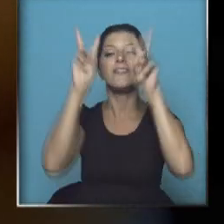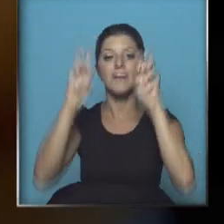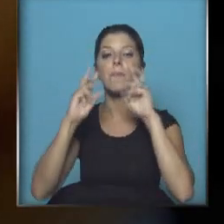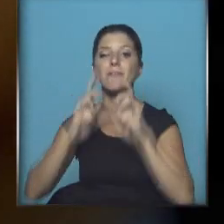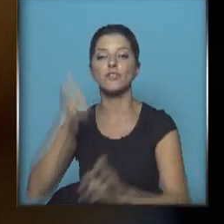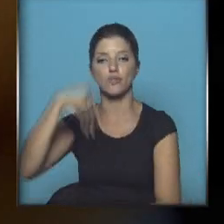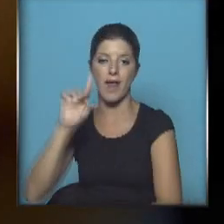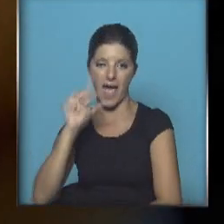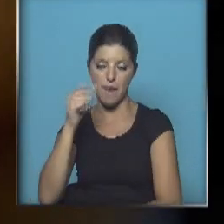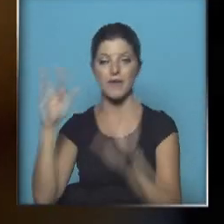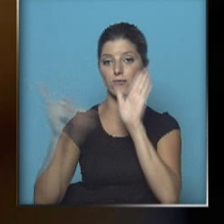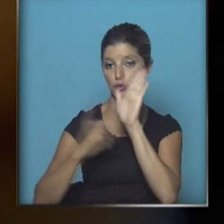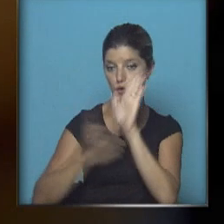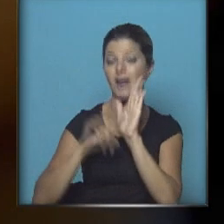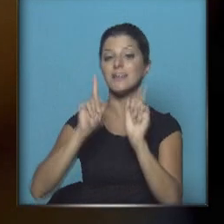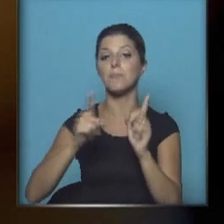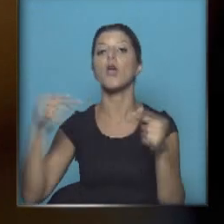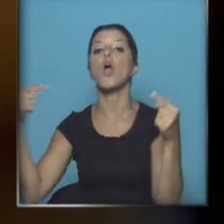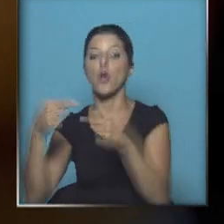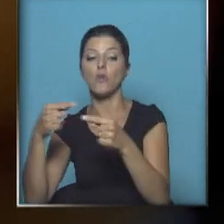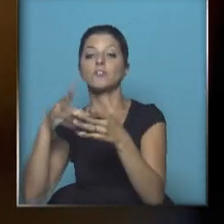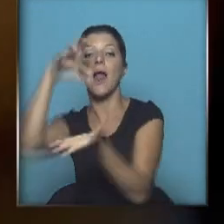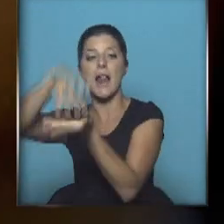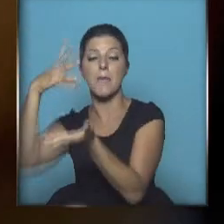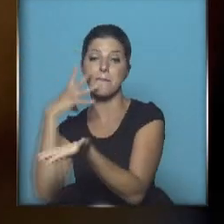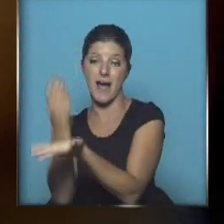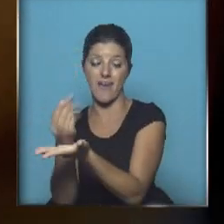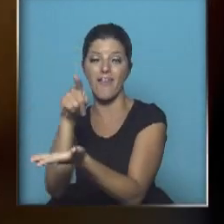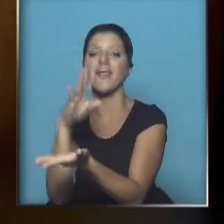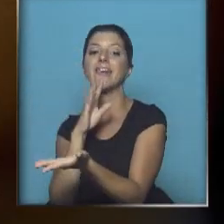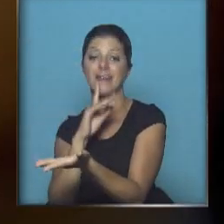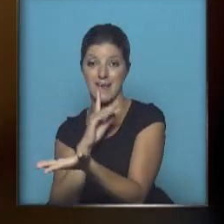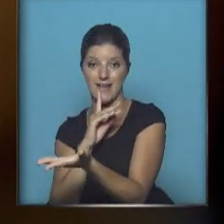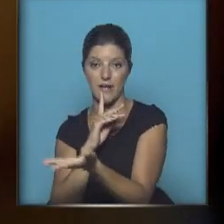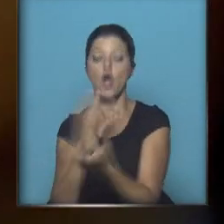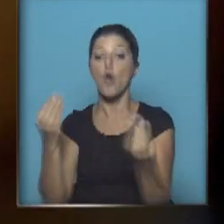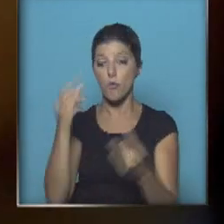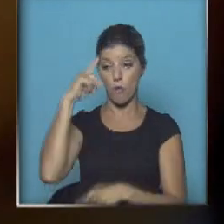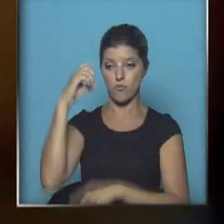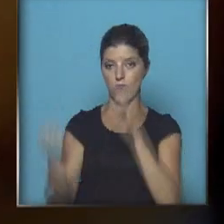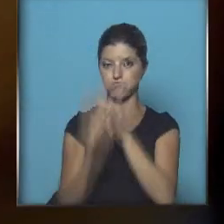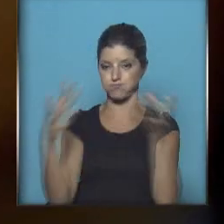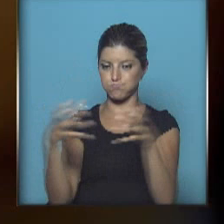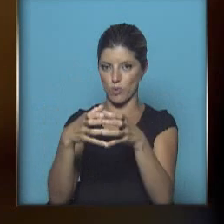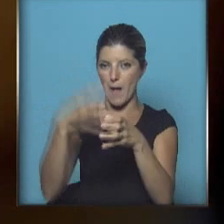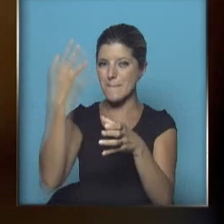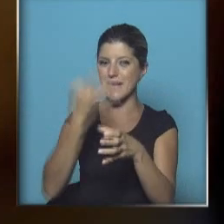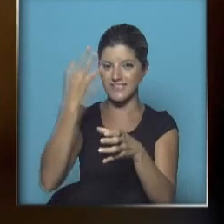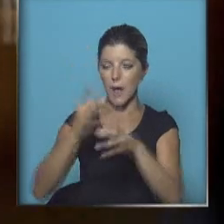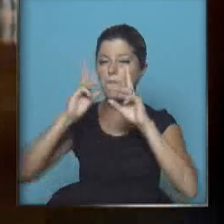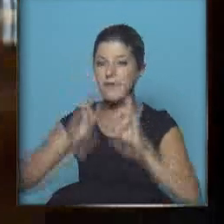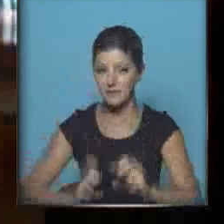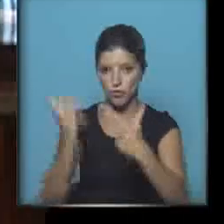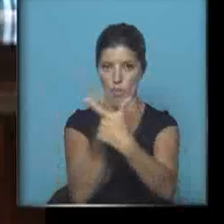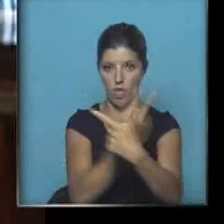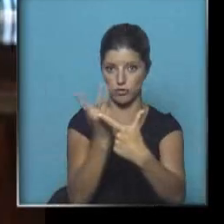y del atentado contra la Embajada de Israel a través de la creación de una unidad especial para la